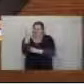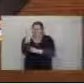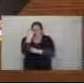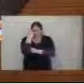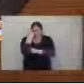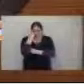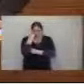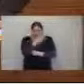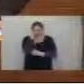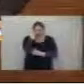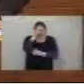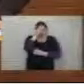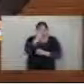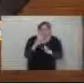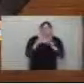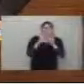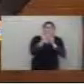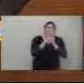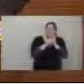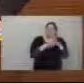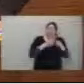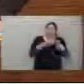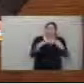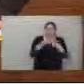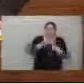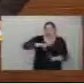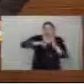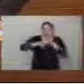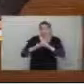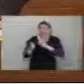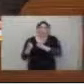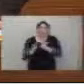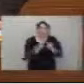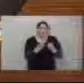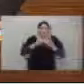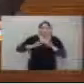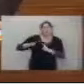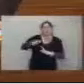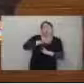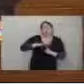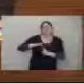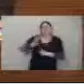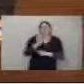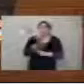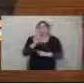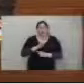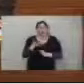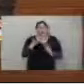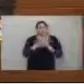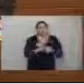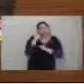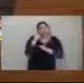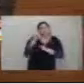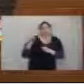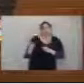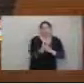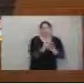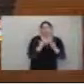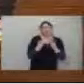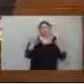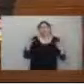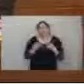incluir un criterio de flexibilidad para adaptarse a las necesidades, pero no del entorno, señor Peña, sino a las necesidades de los alumnos. De ahí nuestra